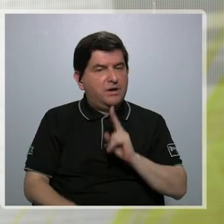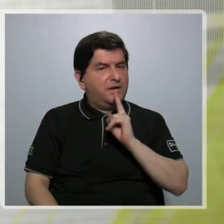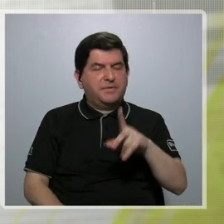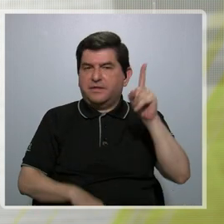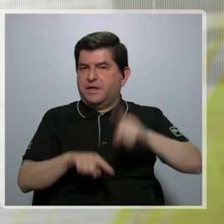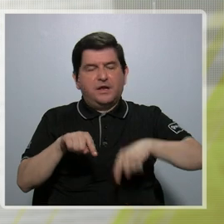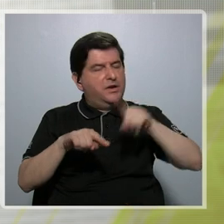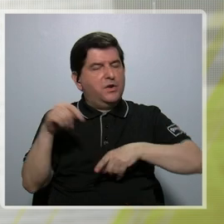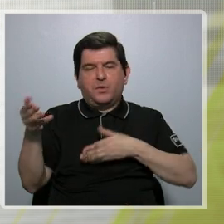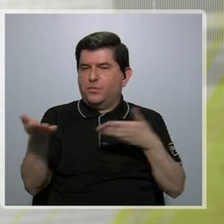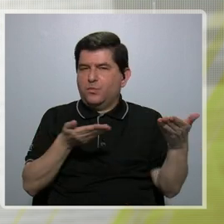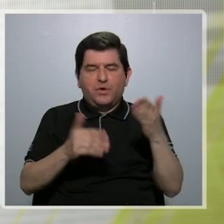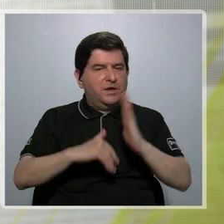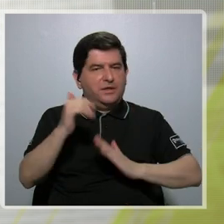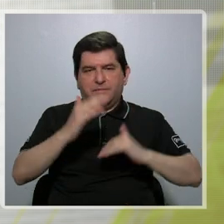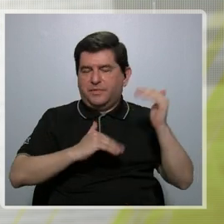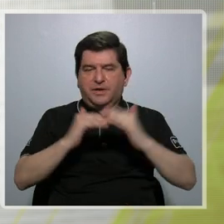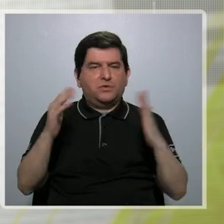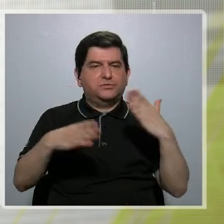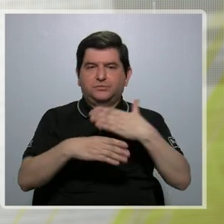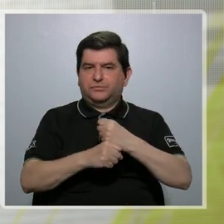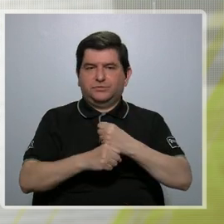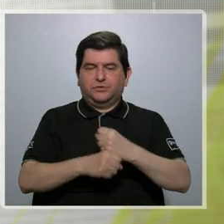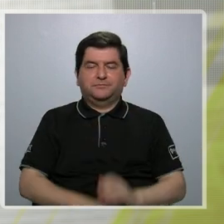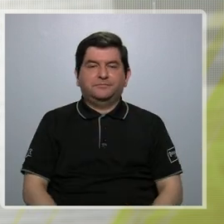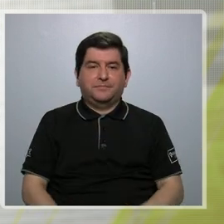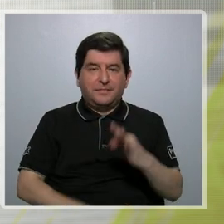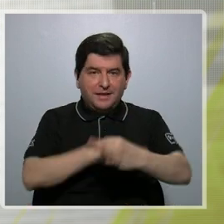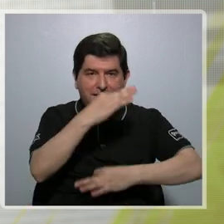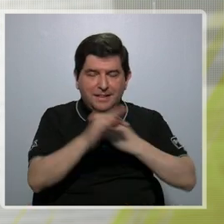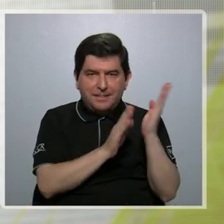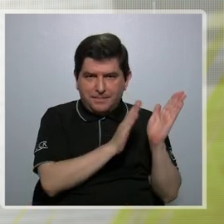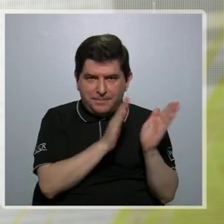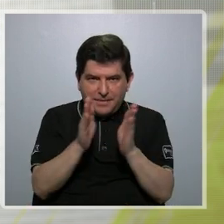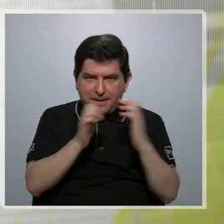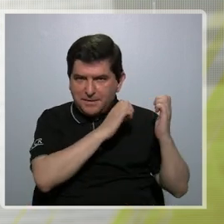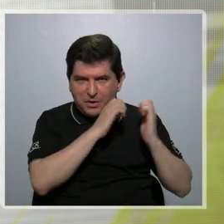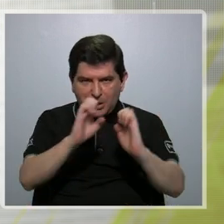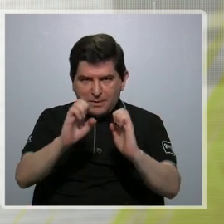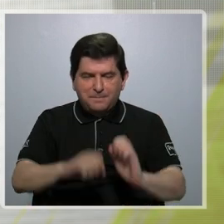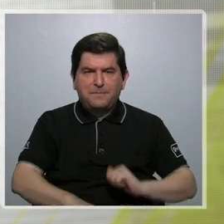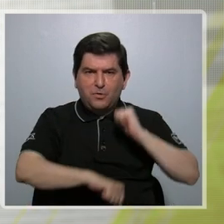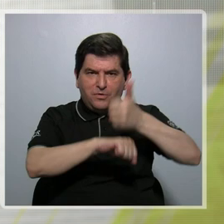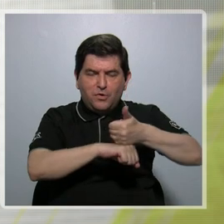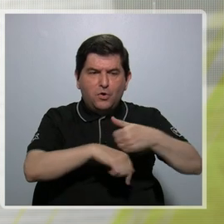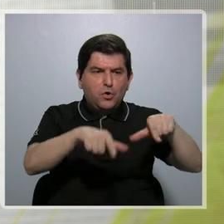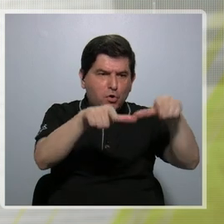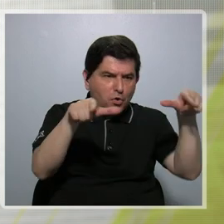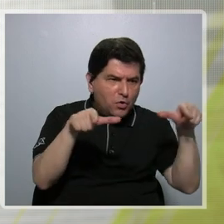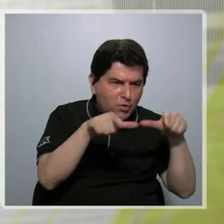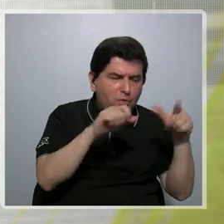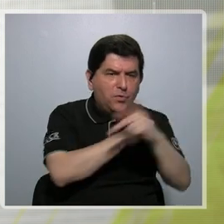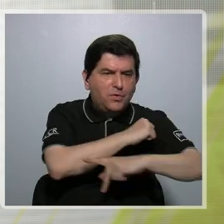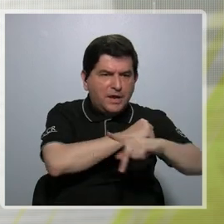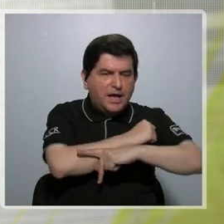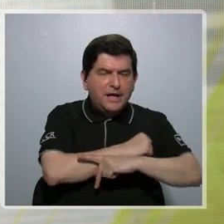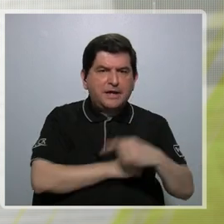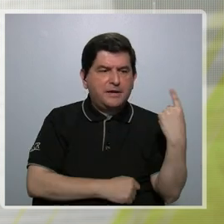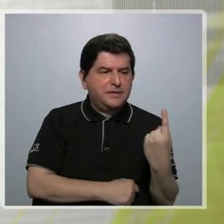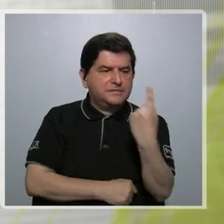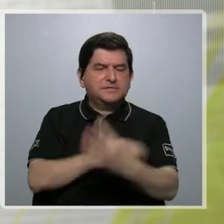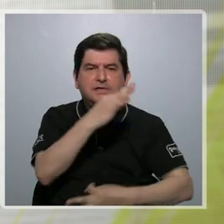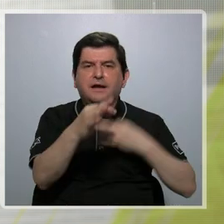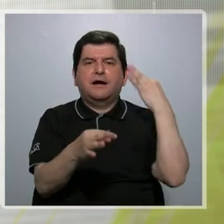no puede servir para una construcción. Ese tipo de planificación estratégica, determinar qué zona tenemos en el país para cada